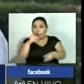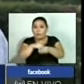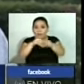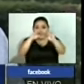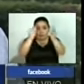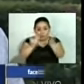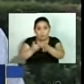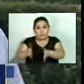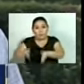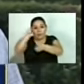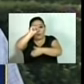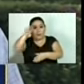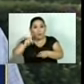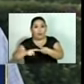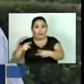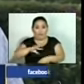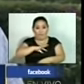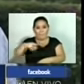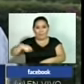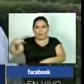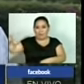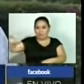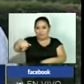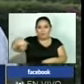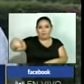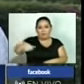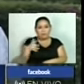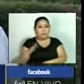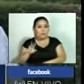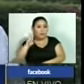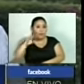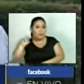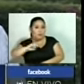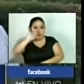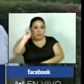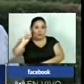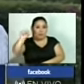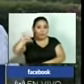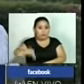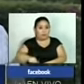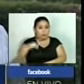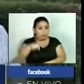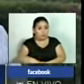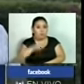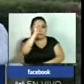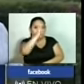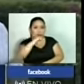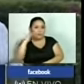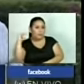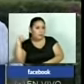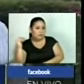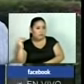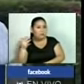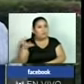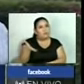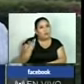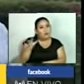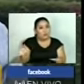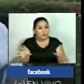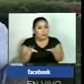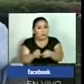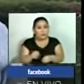están estimando que las remesas familiares van a caer más o menos en un 20% en El Salvador. Eso ronda más o